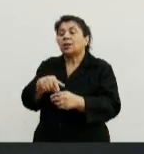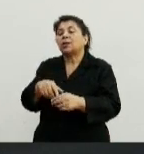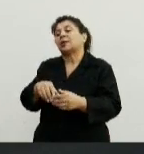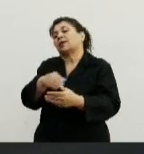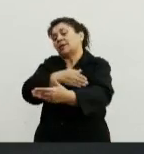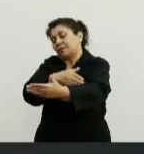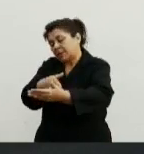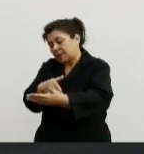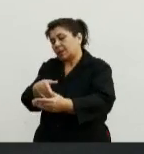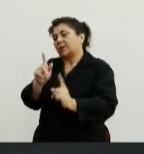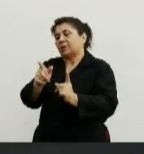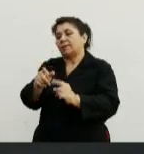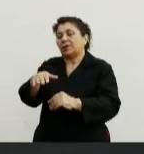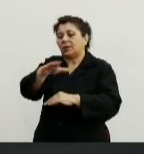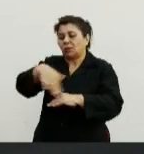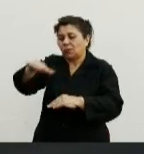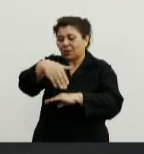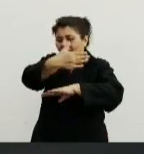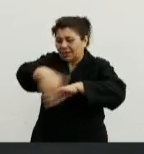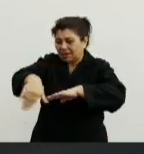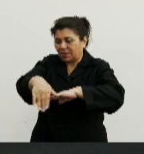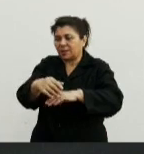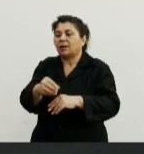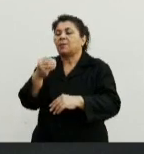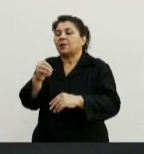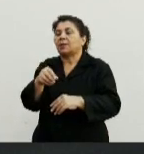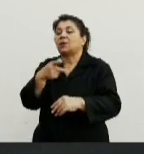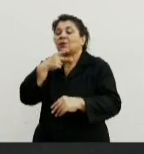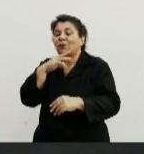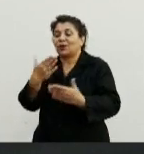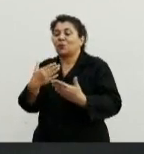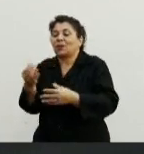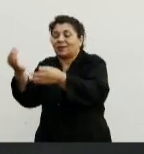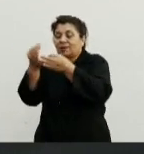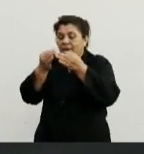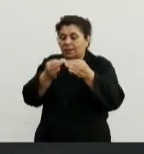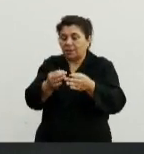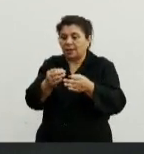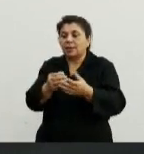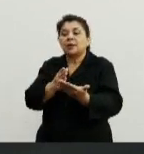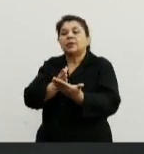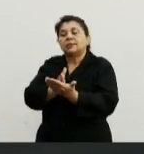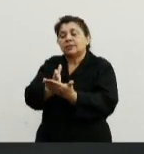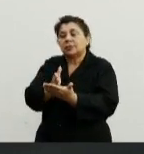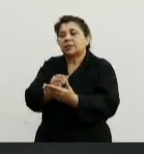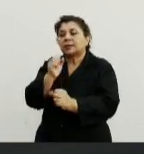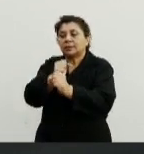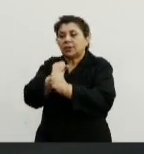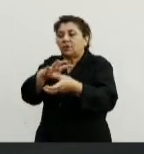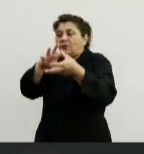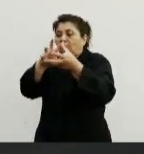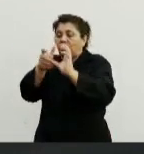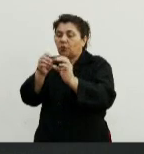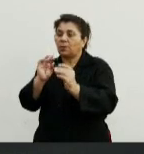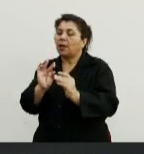y en san carlos para la repatriación de sanjuaninos se sigue trabajando haya un equipo dedicado a la formación del